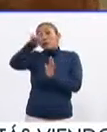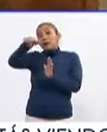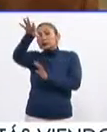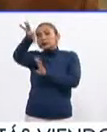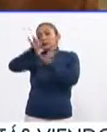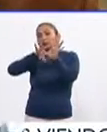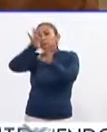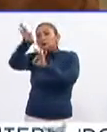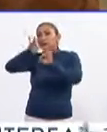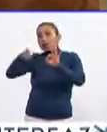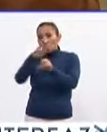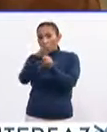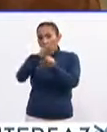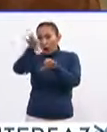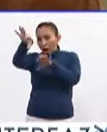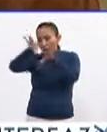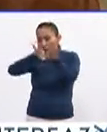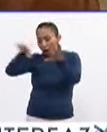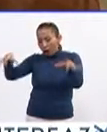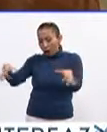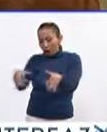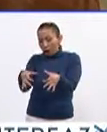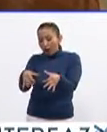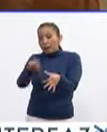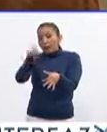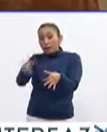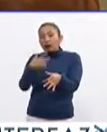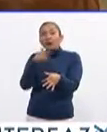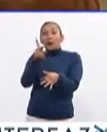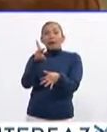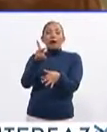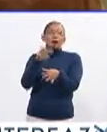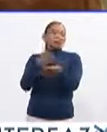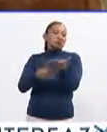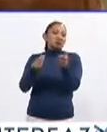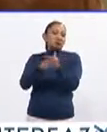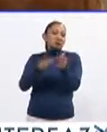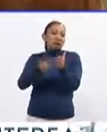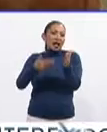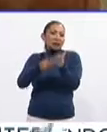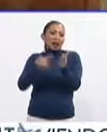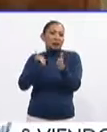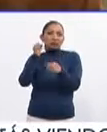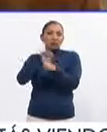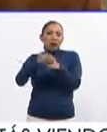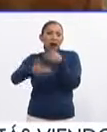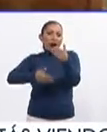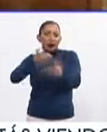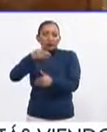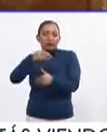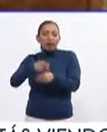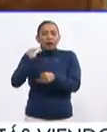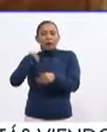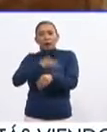selección, una segunda selección, y luego empieza un propedéutico que dura varias semanas. Es decir, es un proceso muy largo